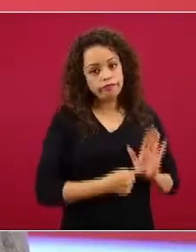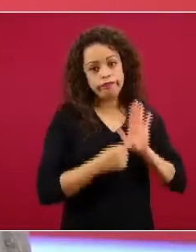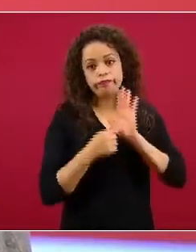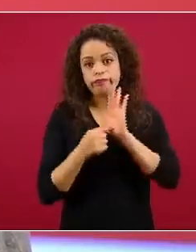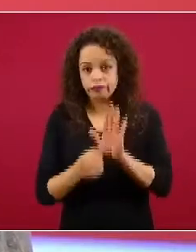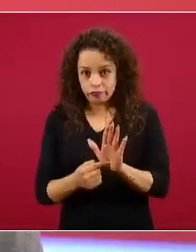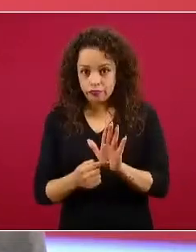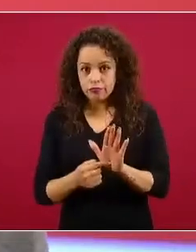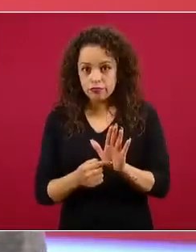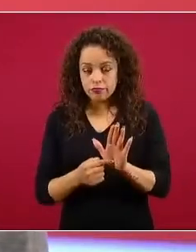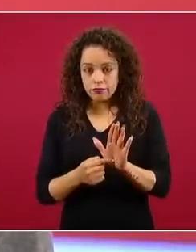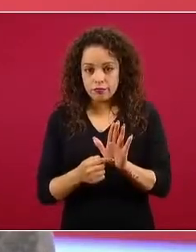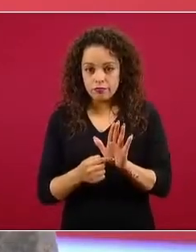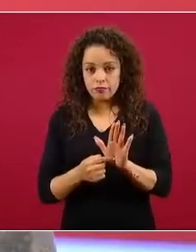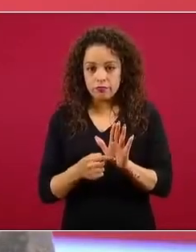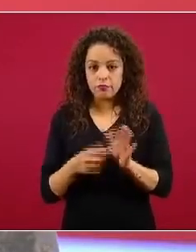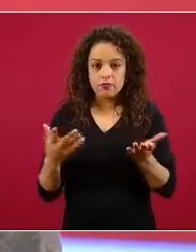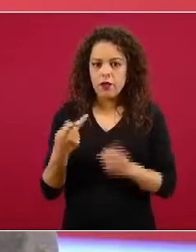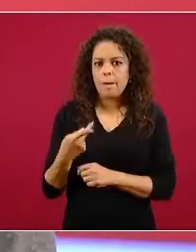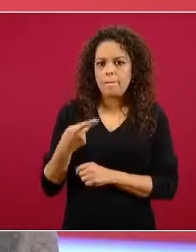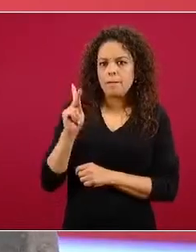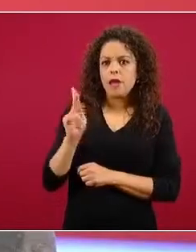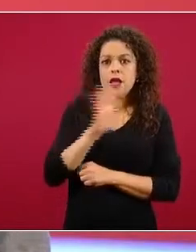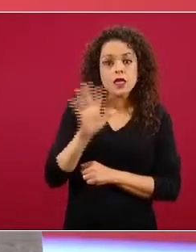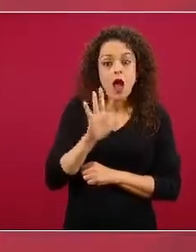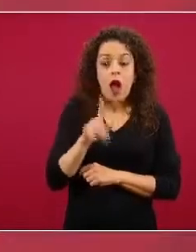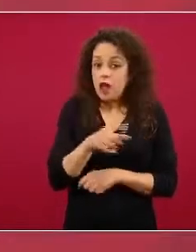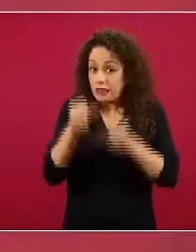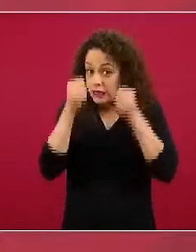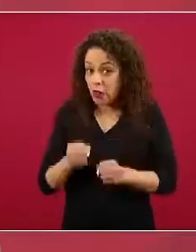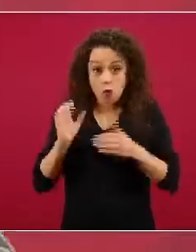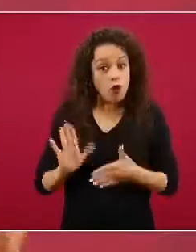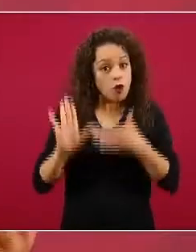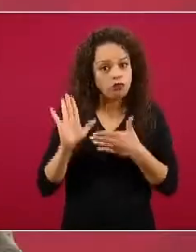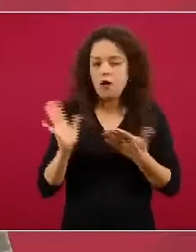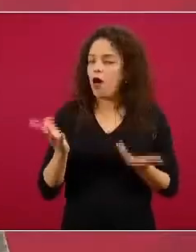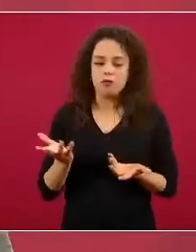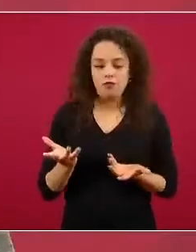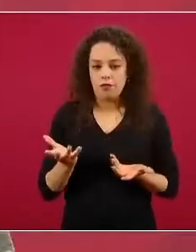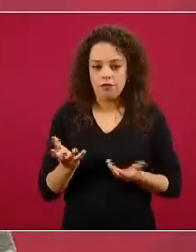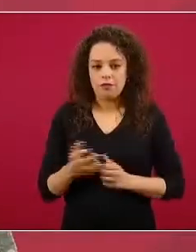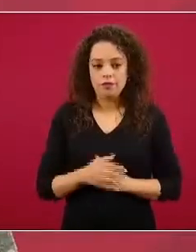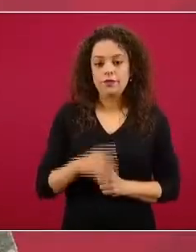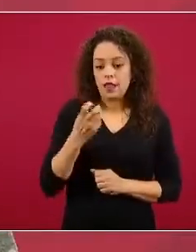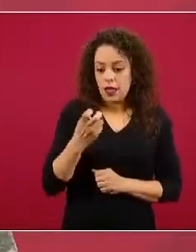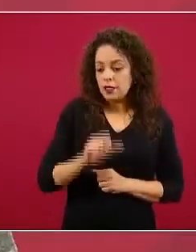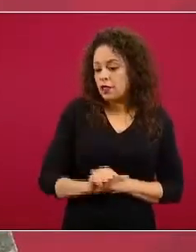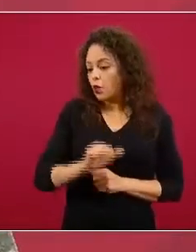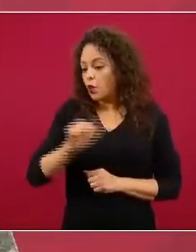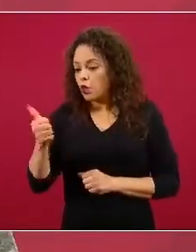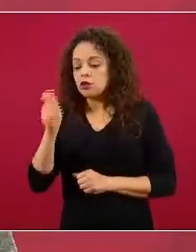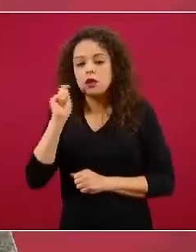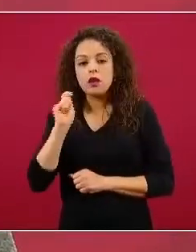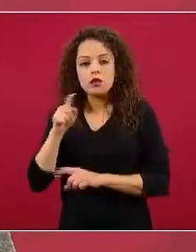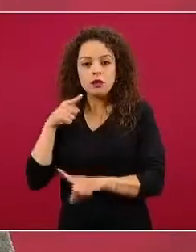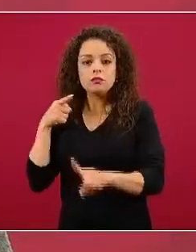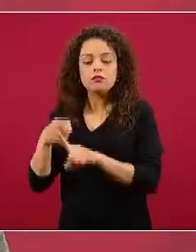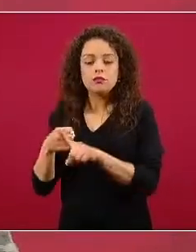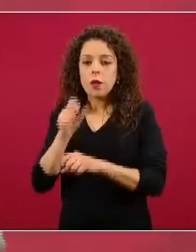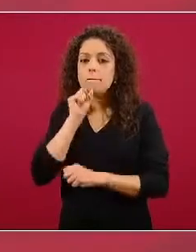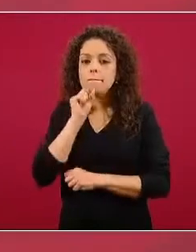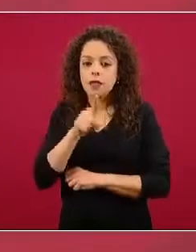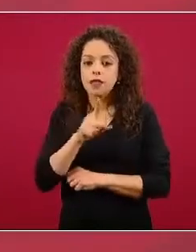aunque es un escenario, simplemente no es una promesa. Entre paréntesis, esa es la otra situación en la que también